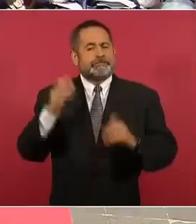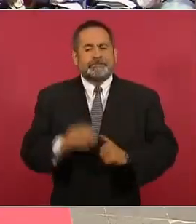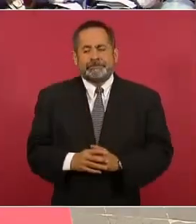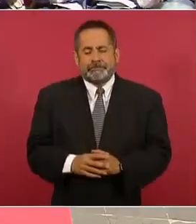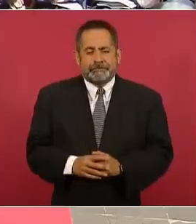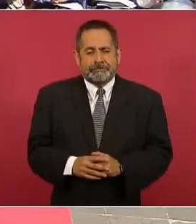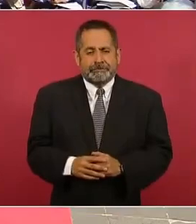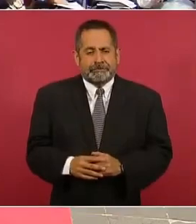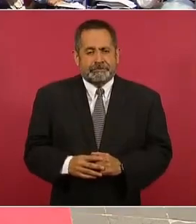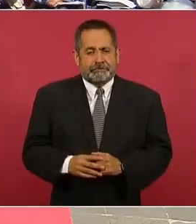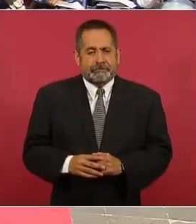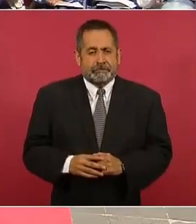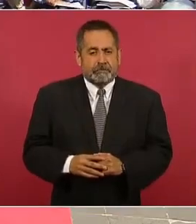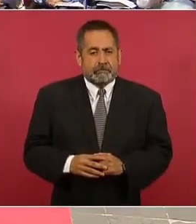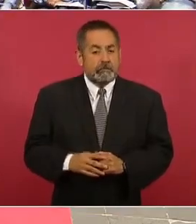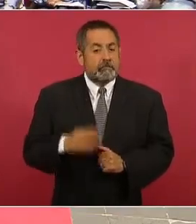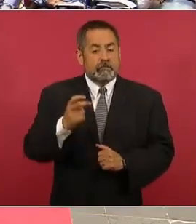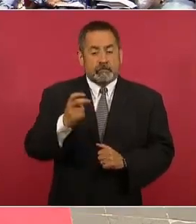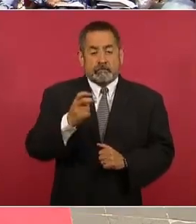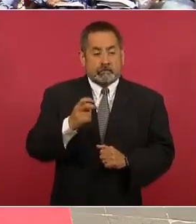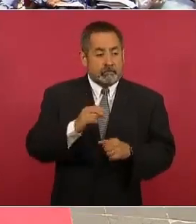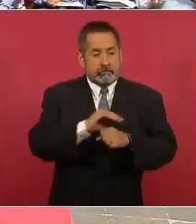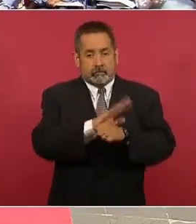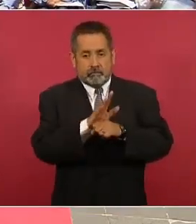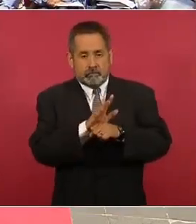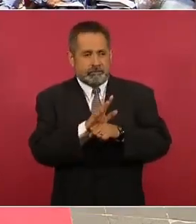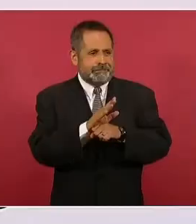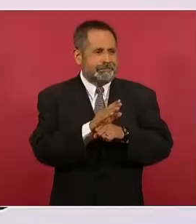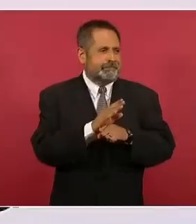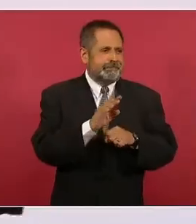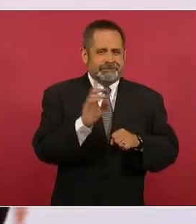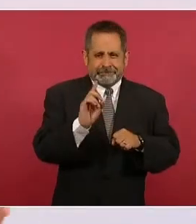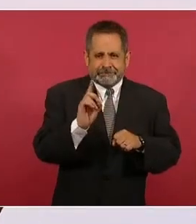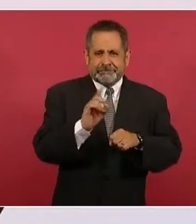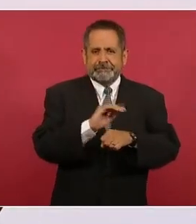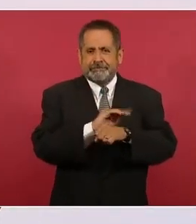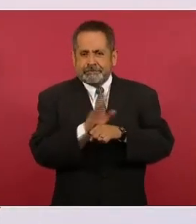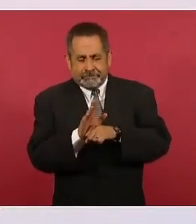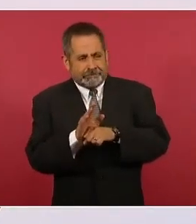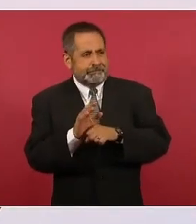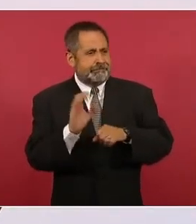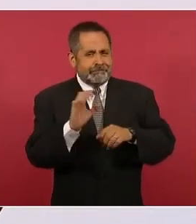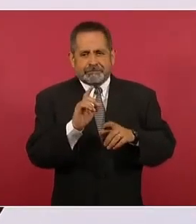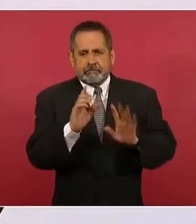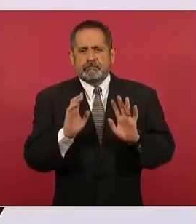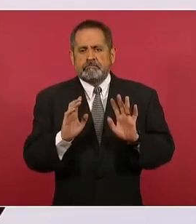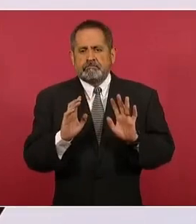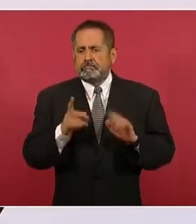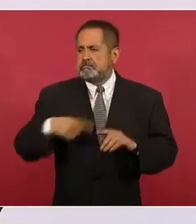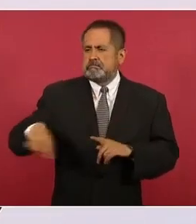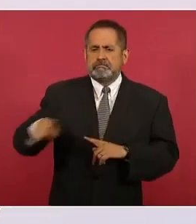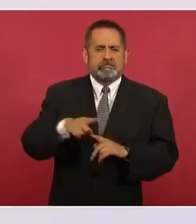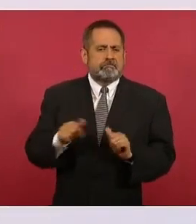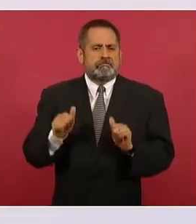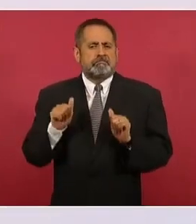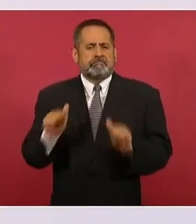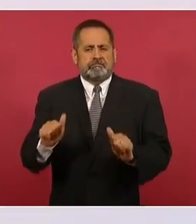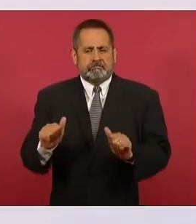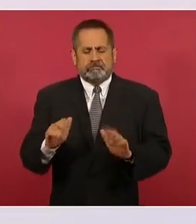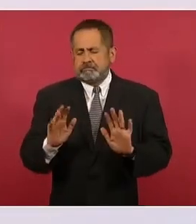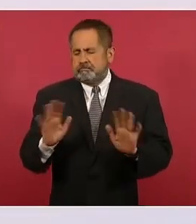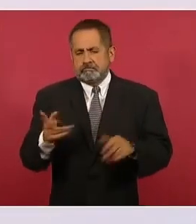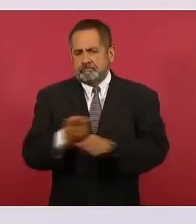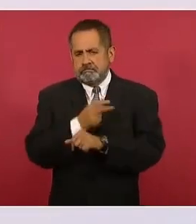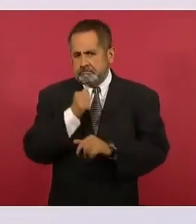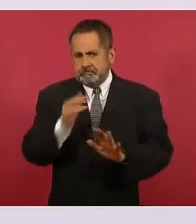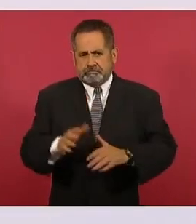cuando vinieron las nuevas variantes, ya el pueblo estaba protegido.